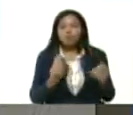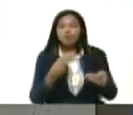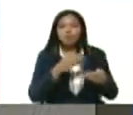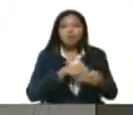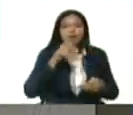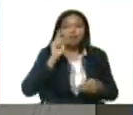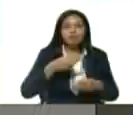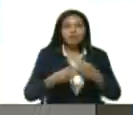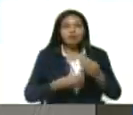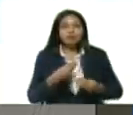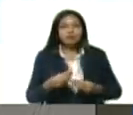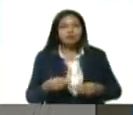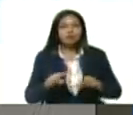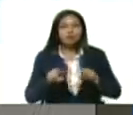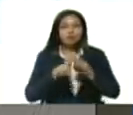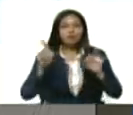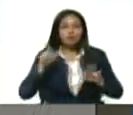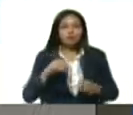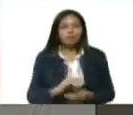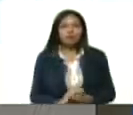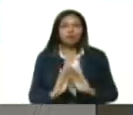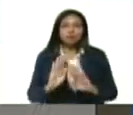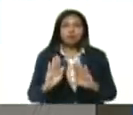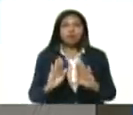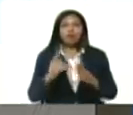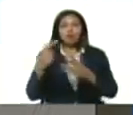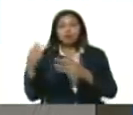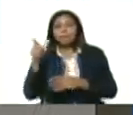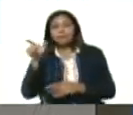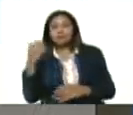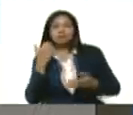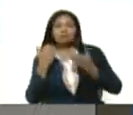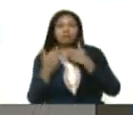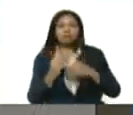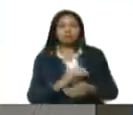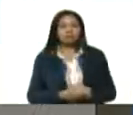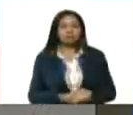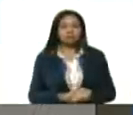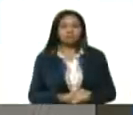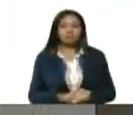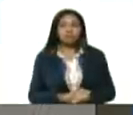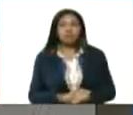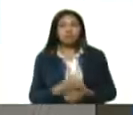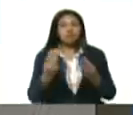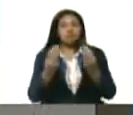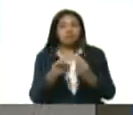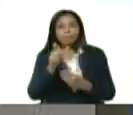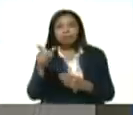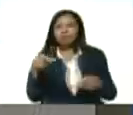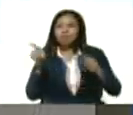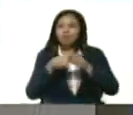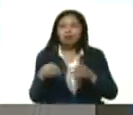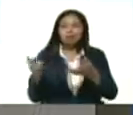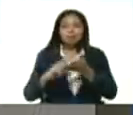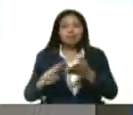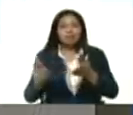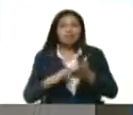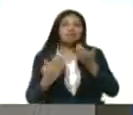debidamente establecido para evitar otros contagios y estábamos teniendo muchos casos de